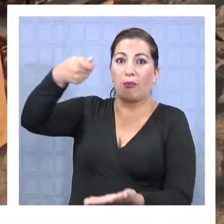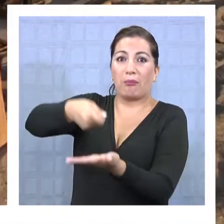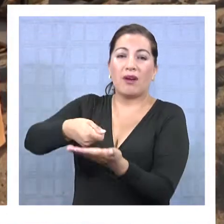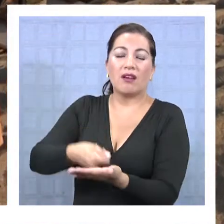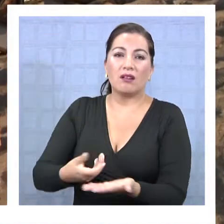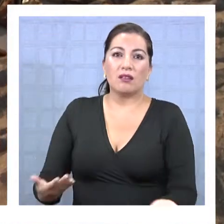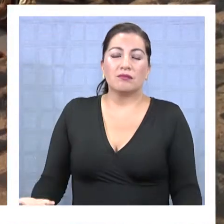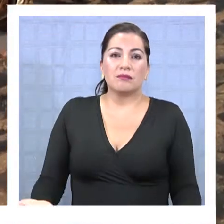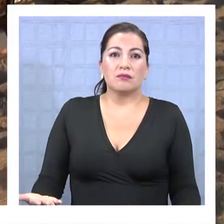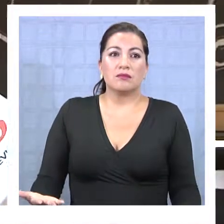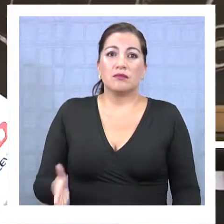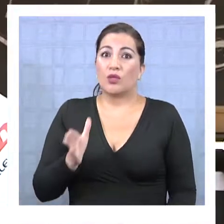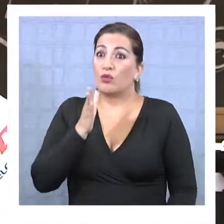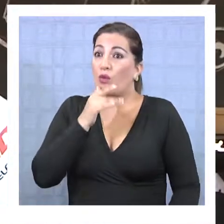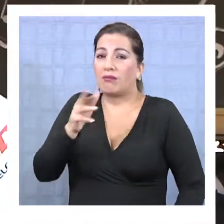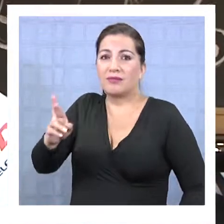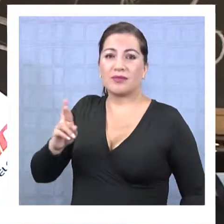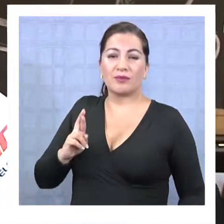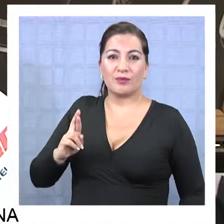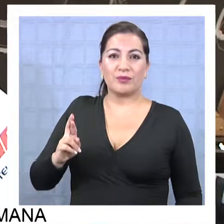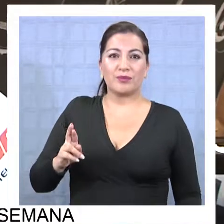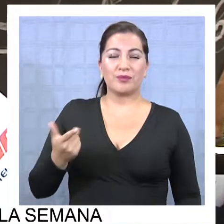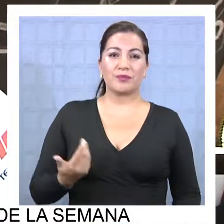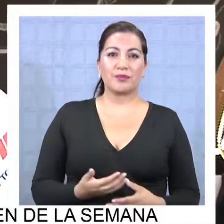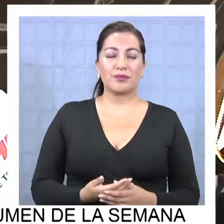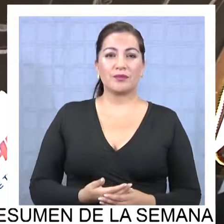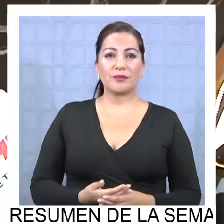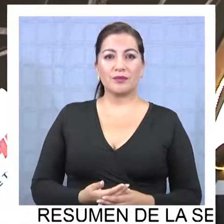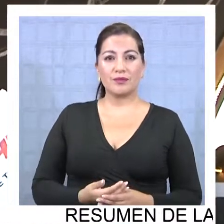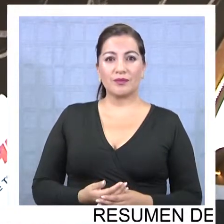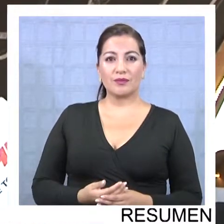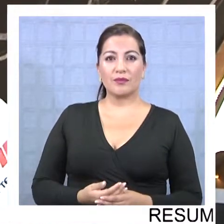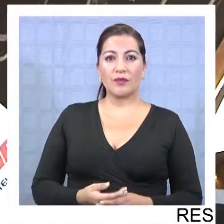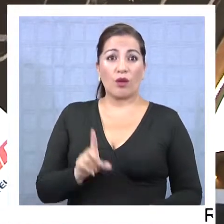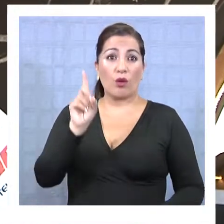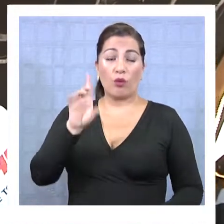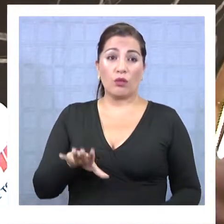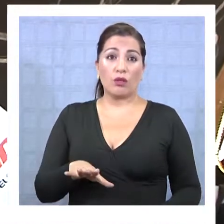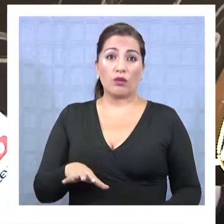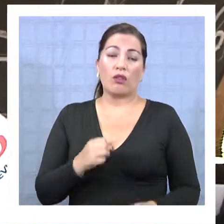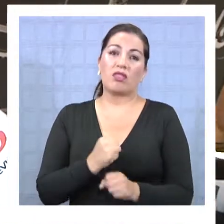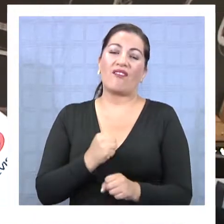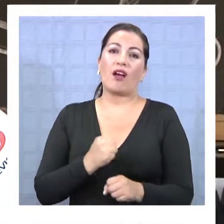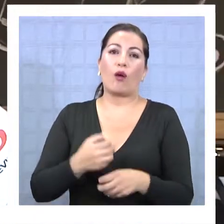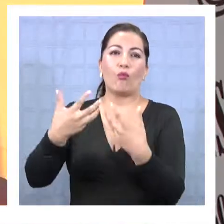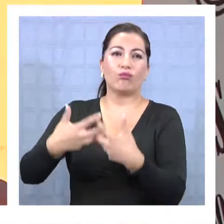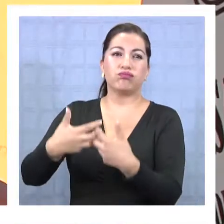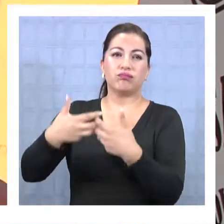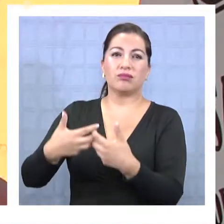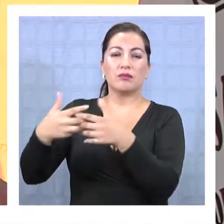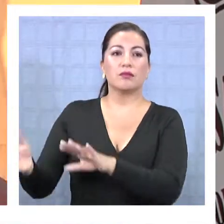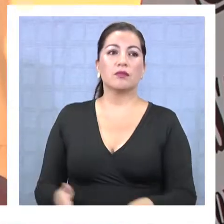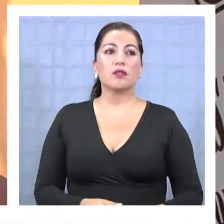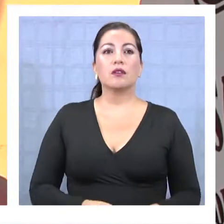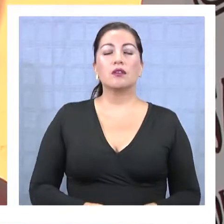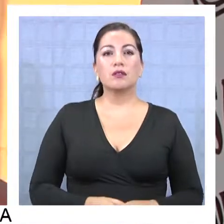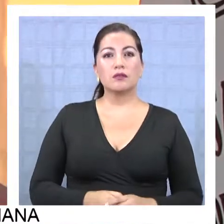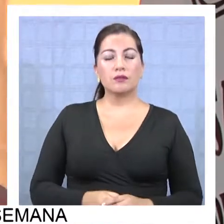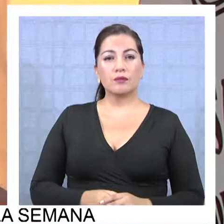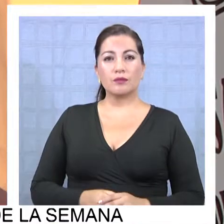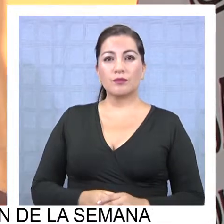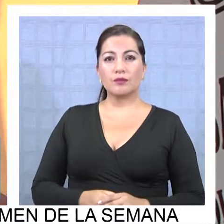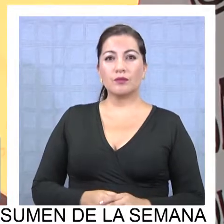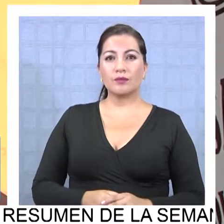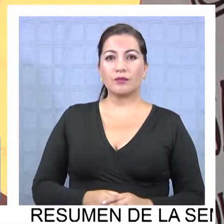electricidad y todo, pero no hubo caso. Por lo tanto, lo único que nos quedaba es trabajar con un motor generador. Pero no se les dio